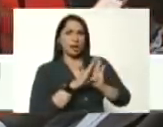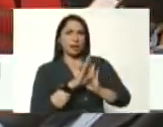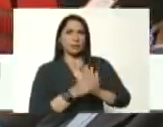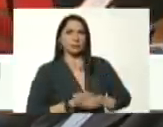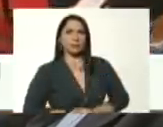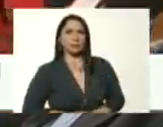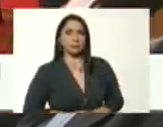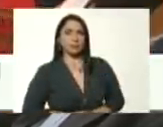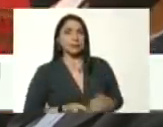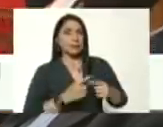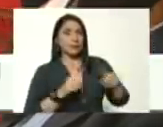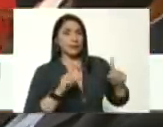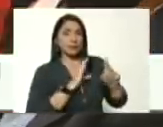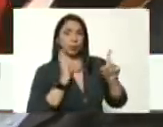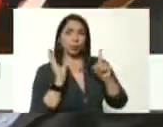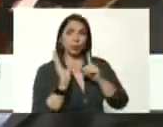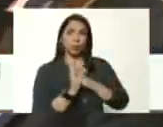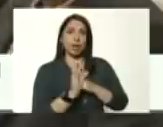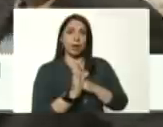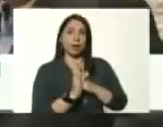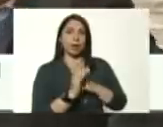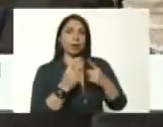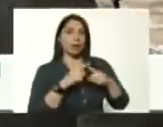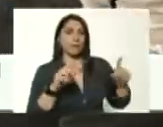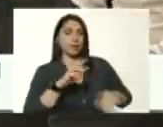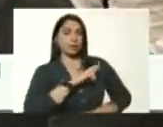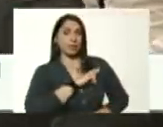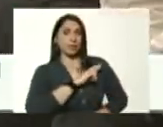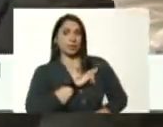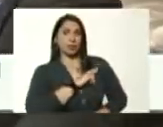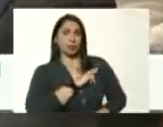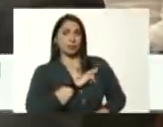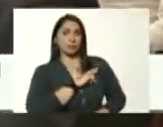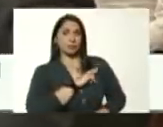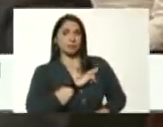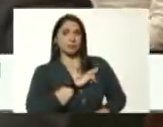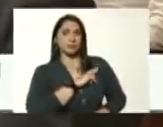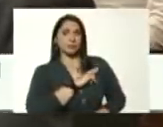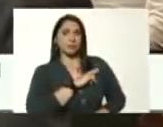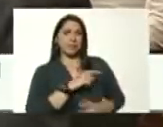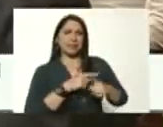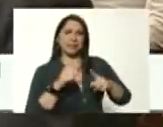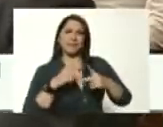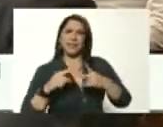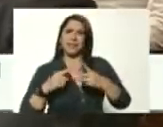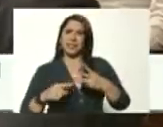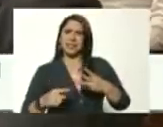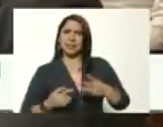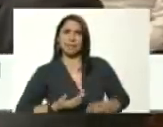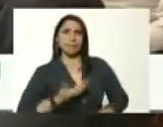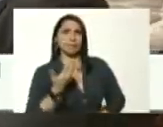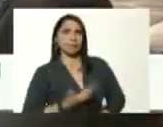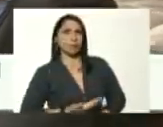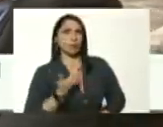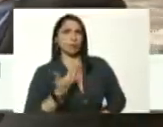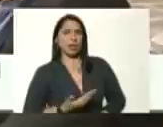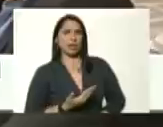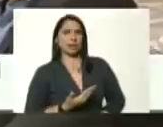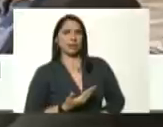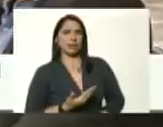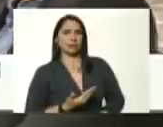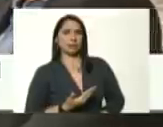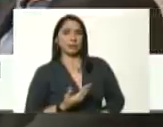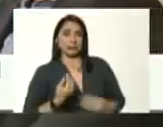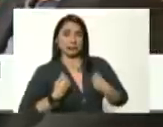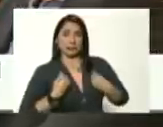diferencias culturales diferencias religiosas diferencias vitales tránsitos distintos de la vida misma